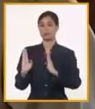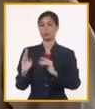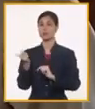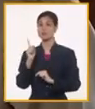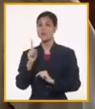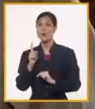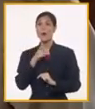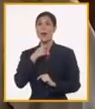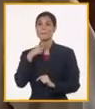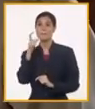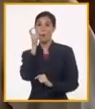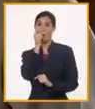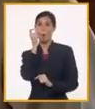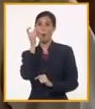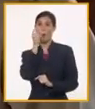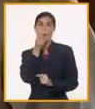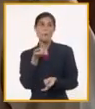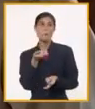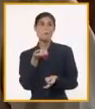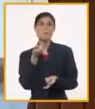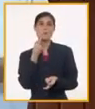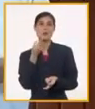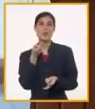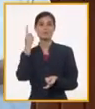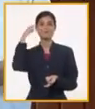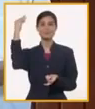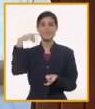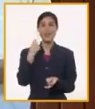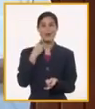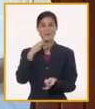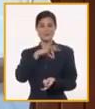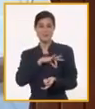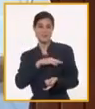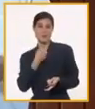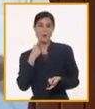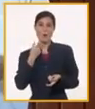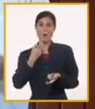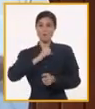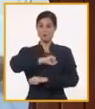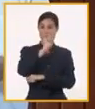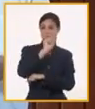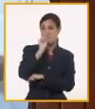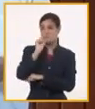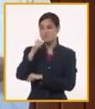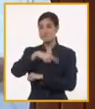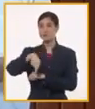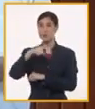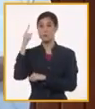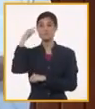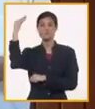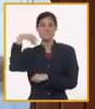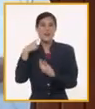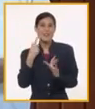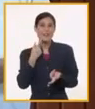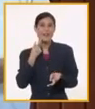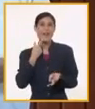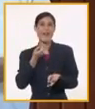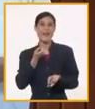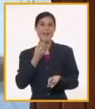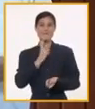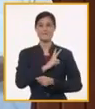Ventura, a pesar de contar con sobrados méritos para ello, le impedía comprender la justeza de este